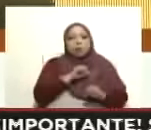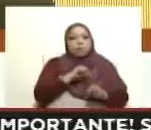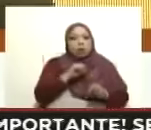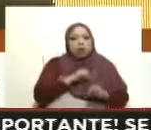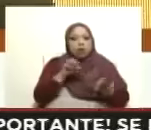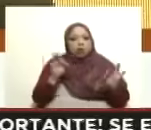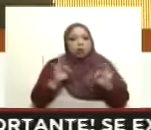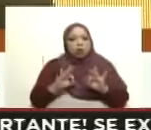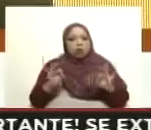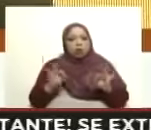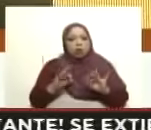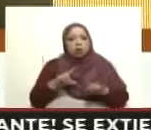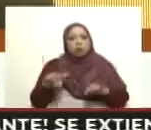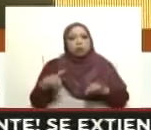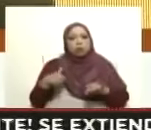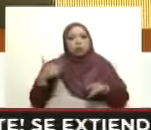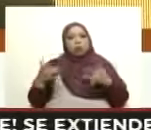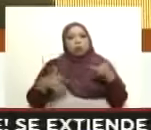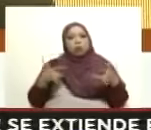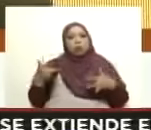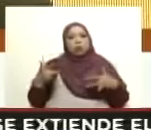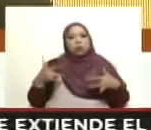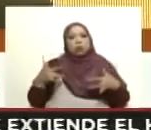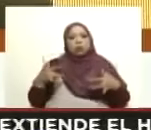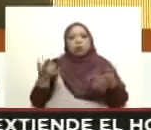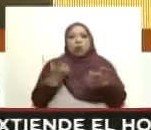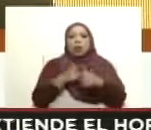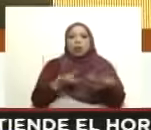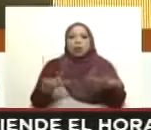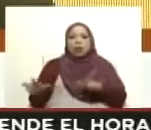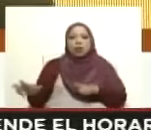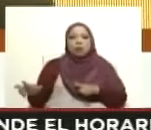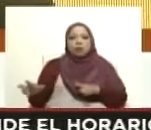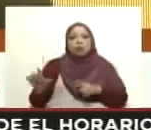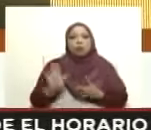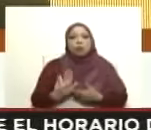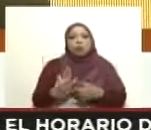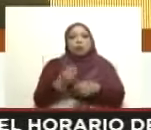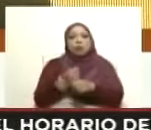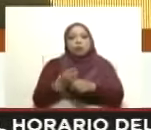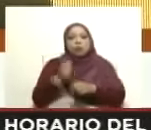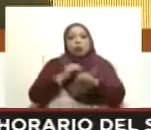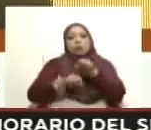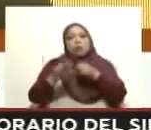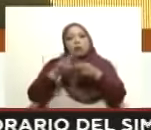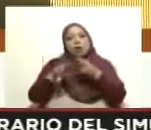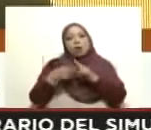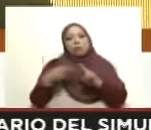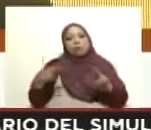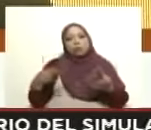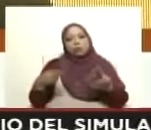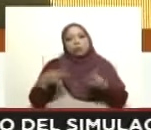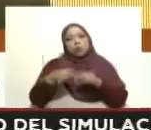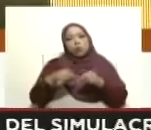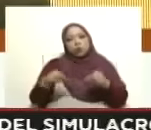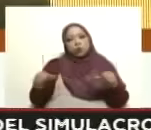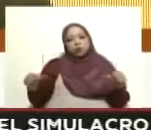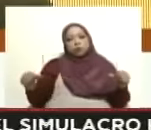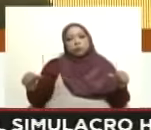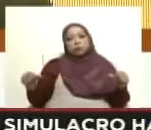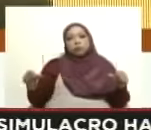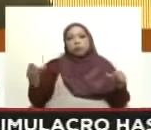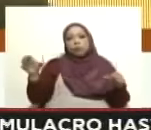imperio nosotros estamos listos y dispuestos para defender la paz del territorio de la